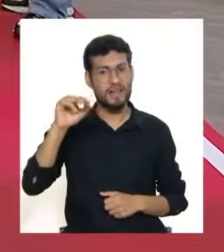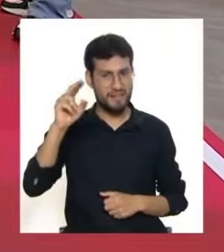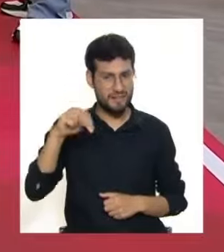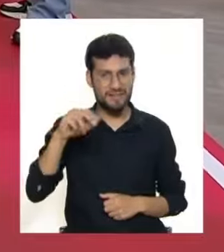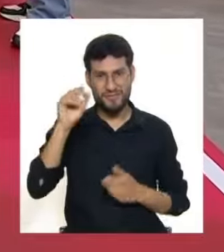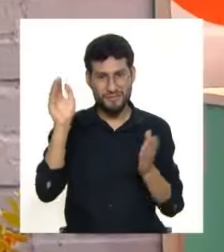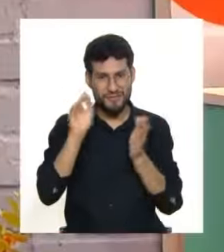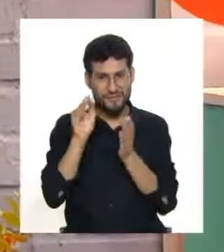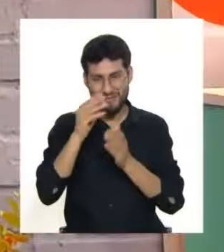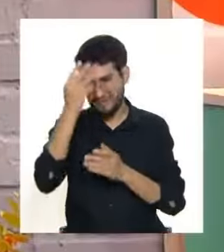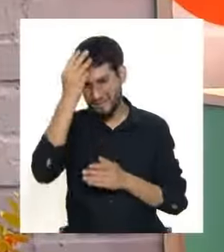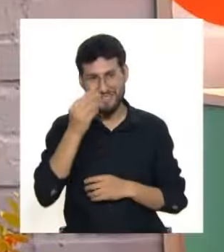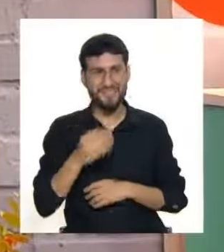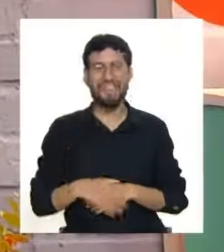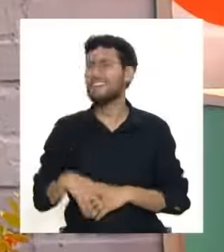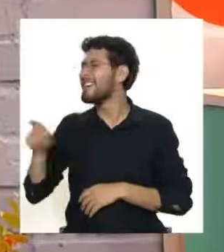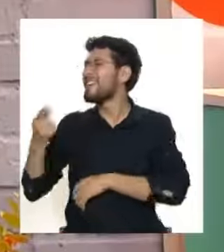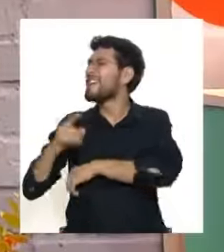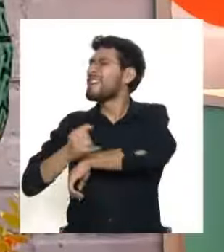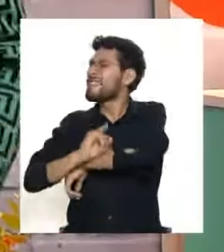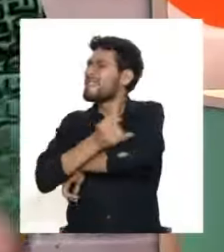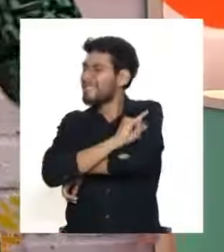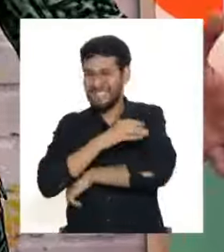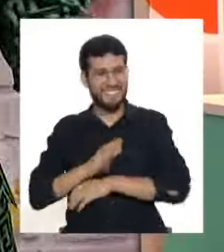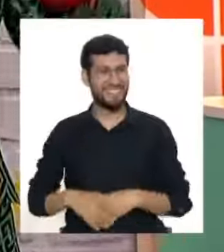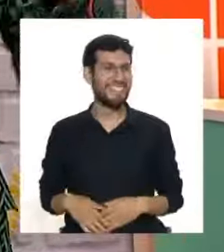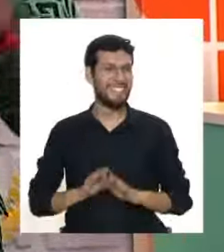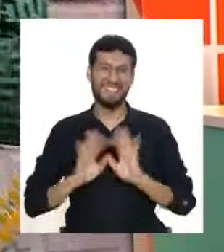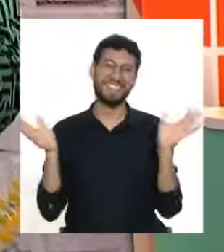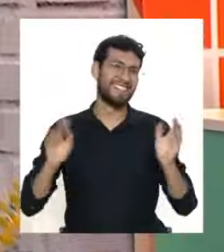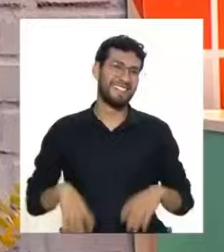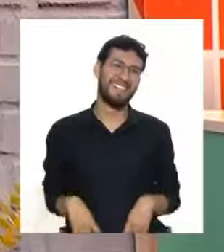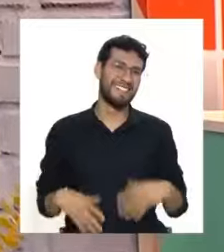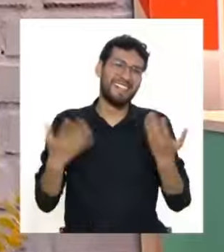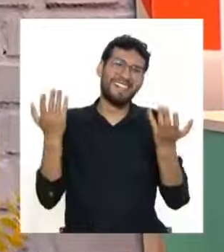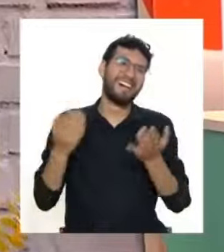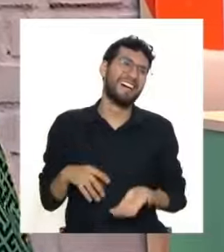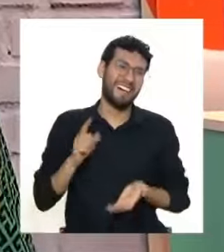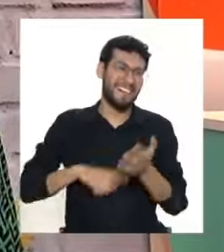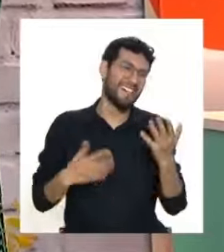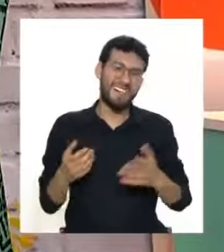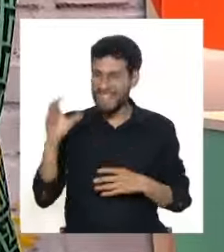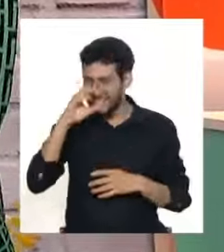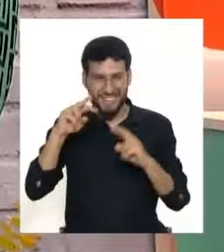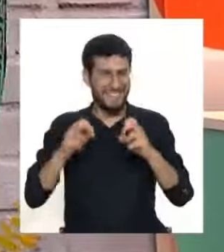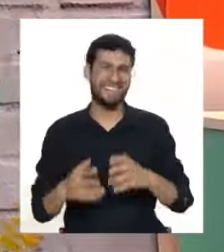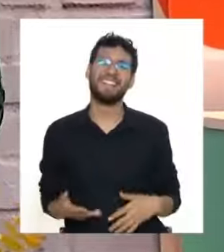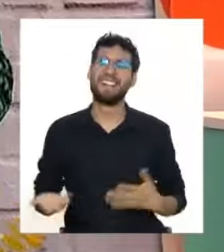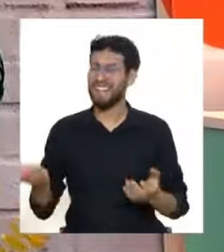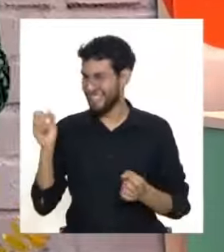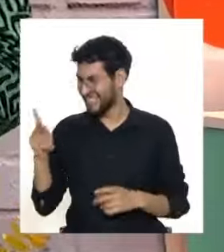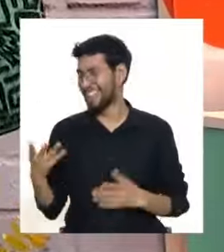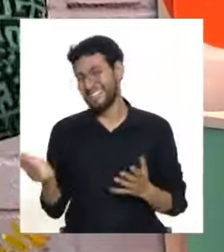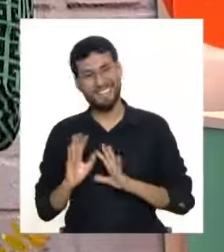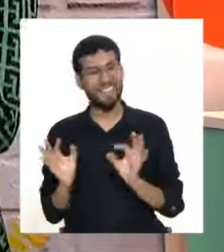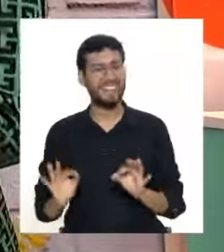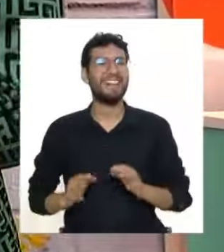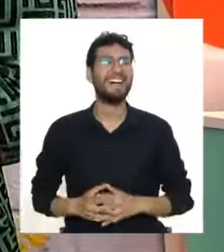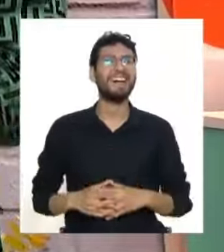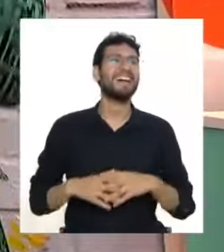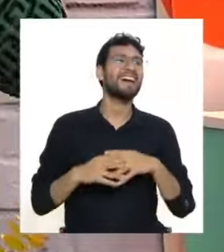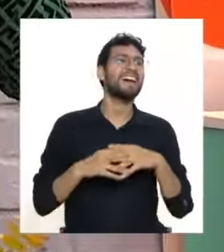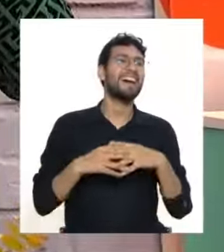caimán chiquito. Una iguanita, Uchi, mira, fíjate. Vamos a ver. Es que no vamos a poner a buscarle ahorita. Ok, perfecto.